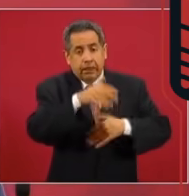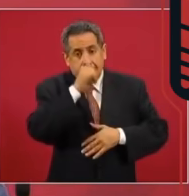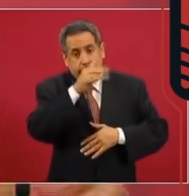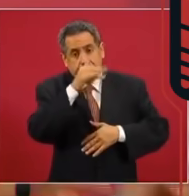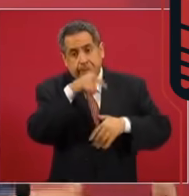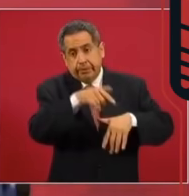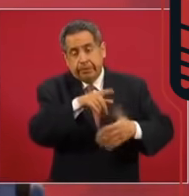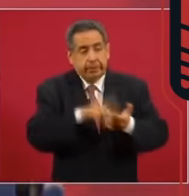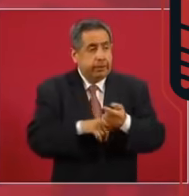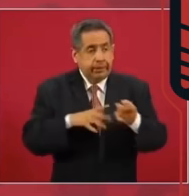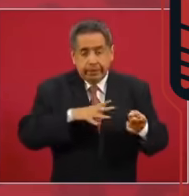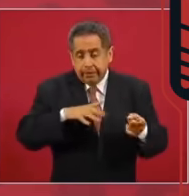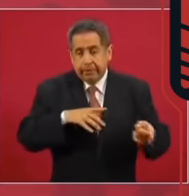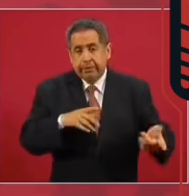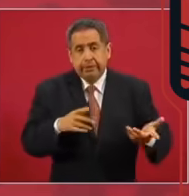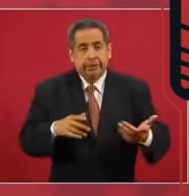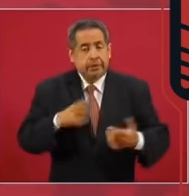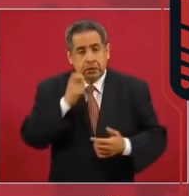Ahí estaba